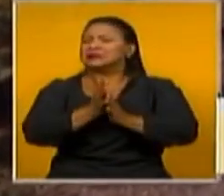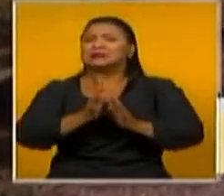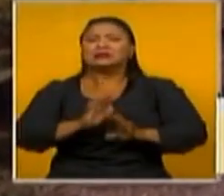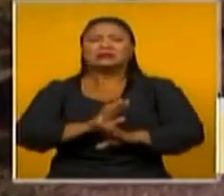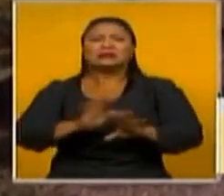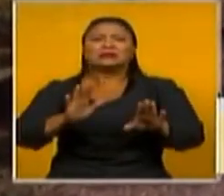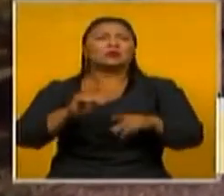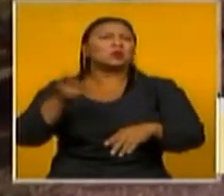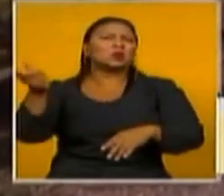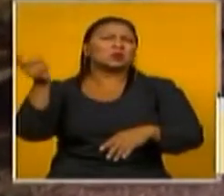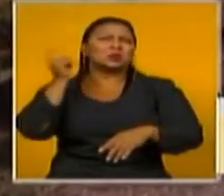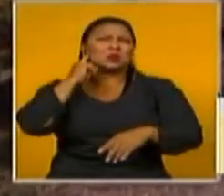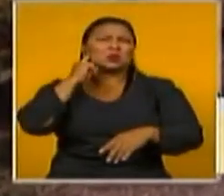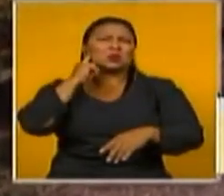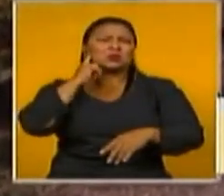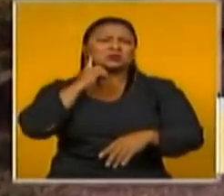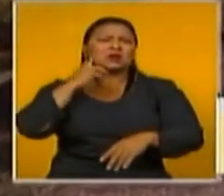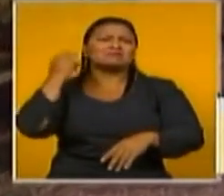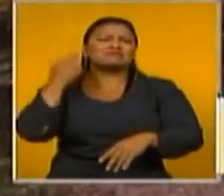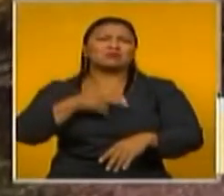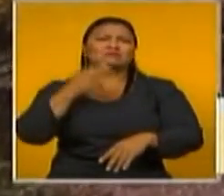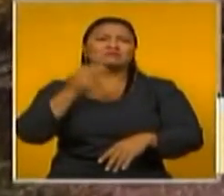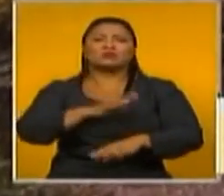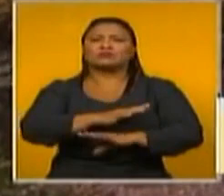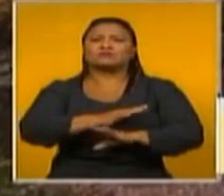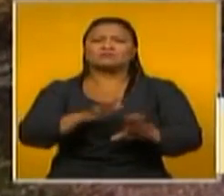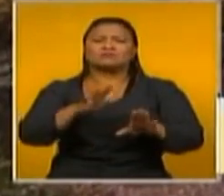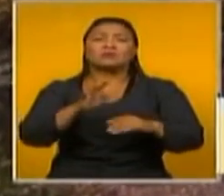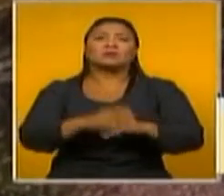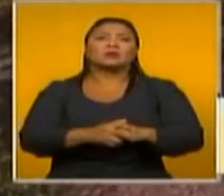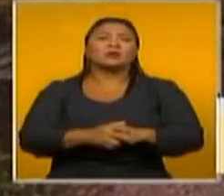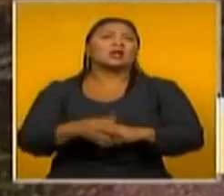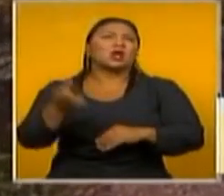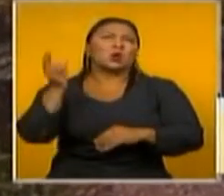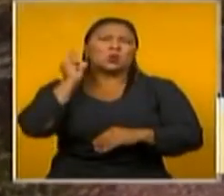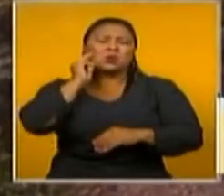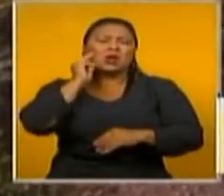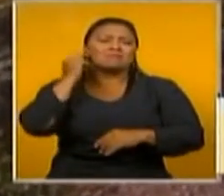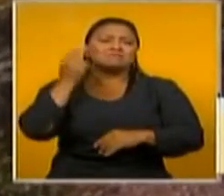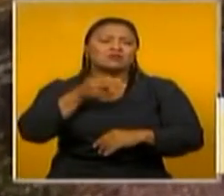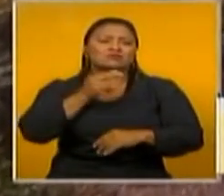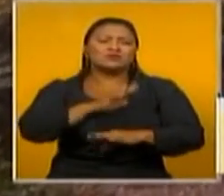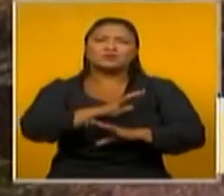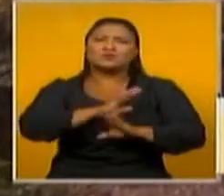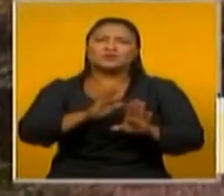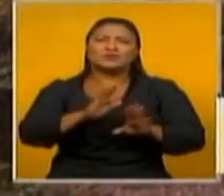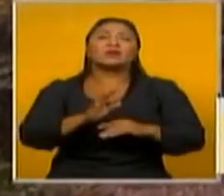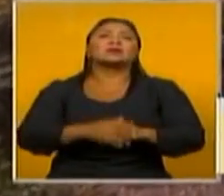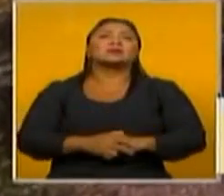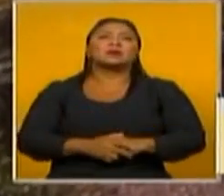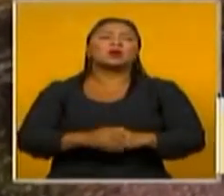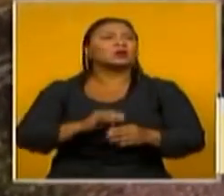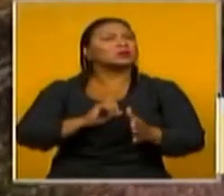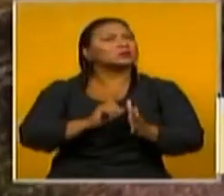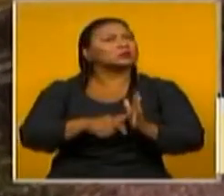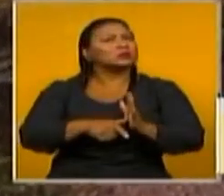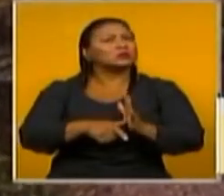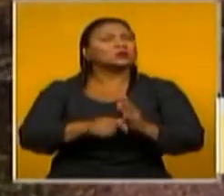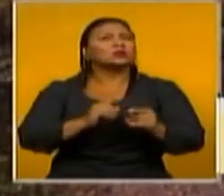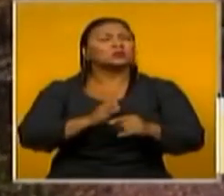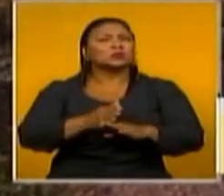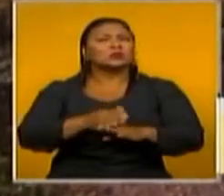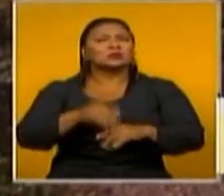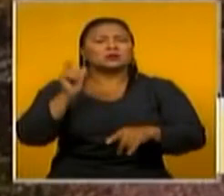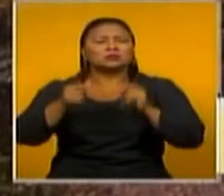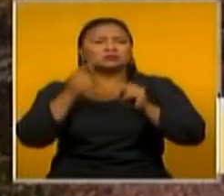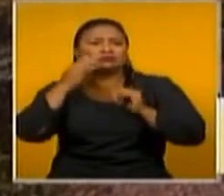cuando se sintió nomás era la ráfaga nomás de los... Solamente se escucharon las detonaciones y se escucharon los tiros, y después, cuando ya las moradoras del